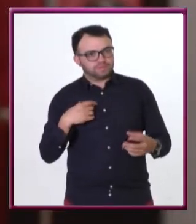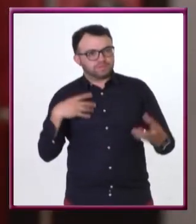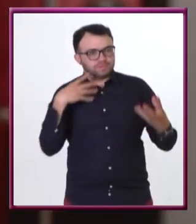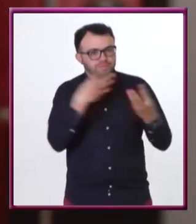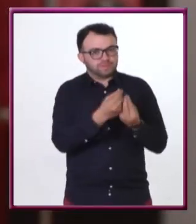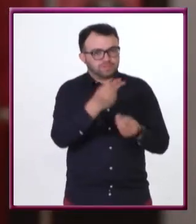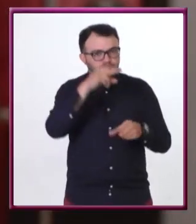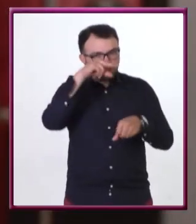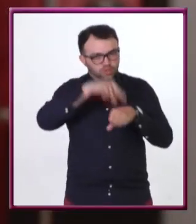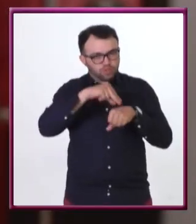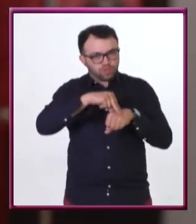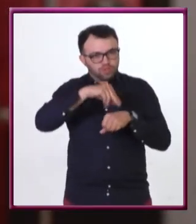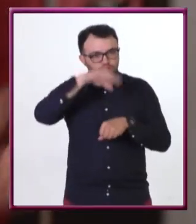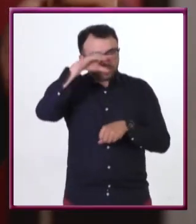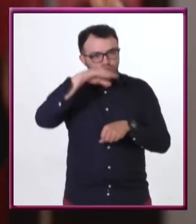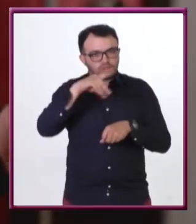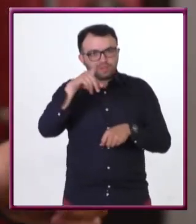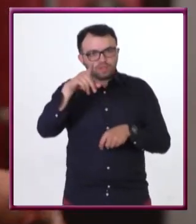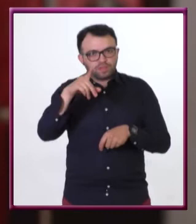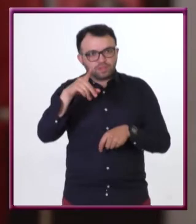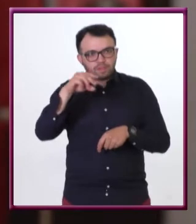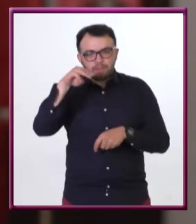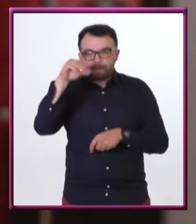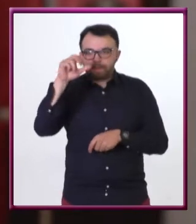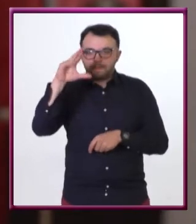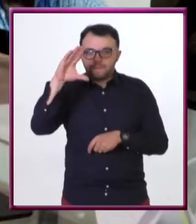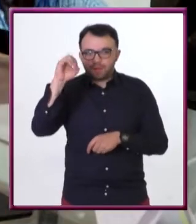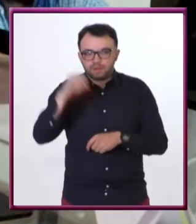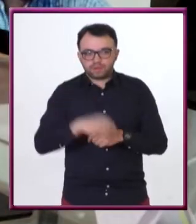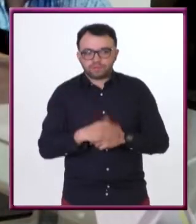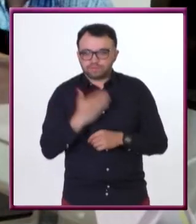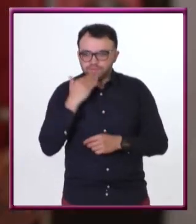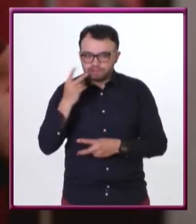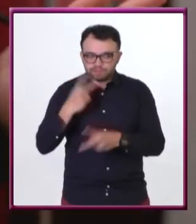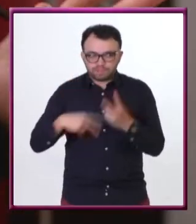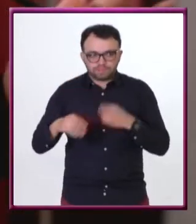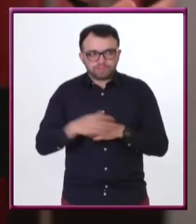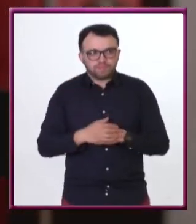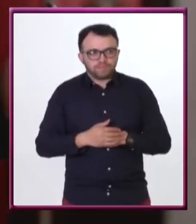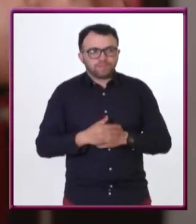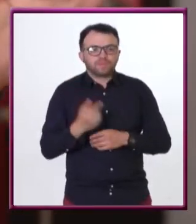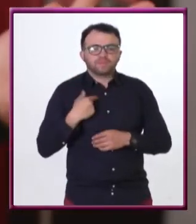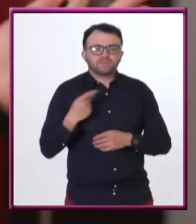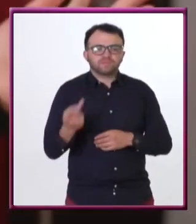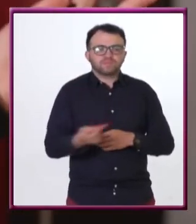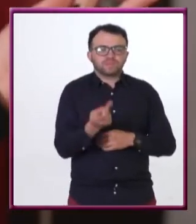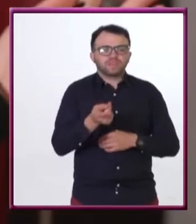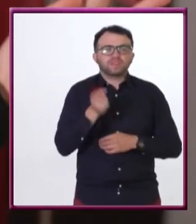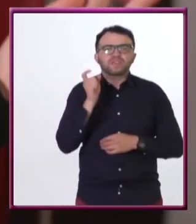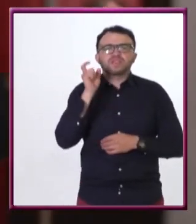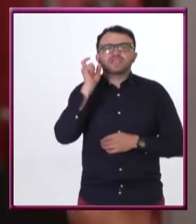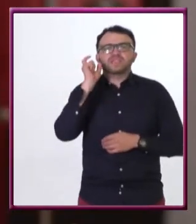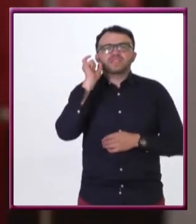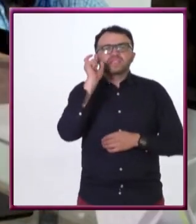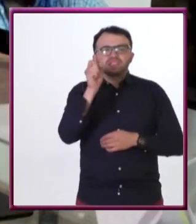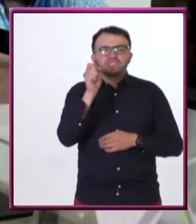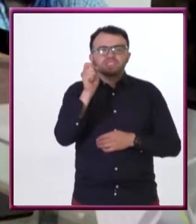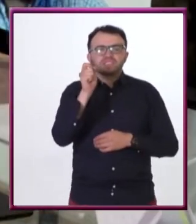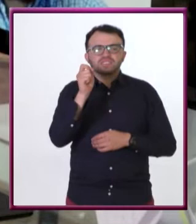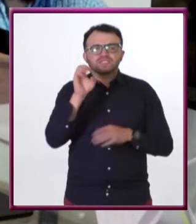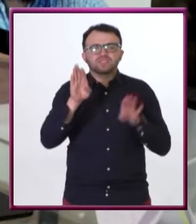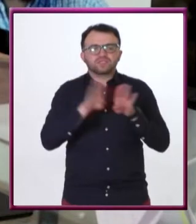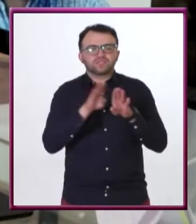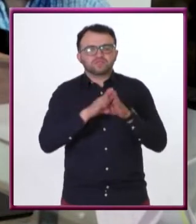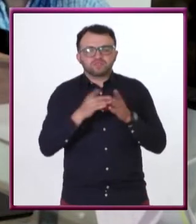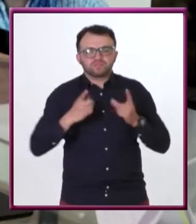con el doctor Marco Antonio Rodríguez Andrade. Bienvenido de vuelta, doctor. Muchas gracias. Mi primera pregunta es, ¿qué es una función exponencial? De manera